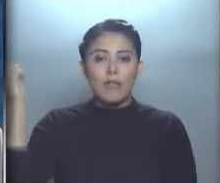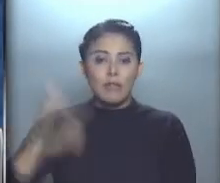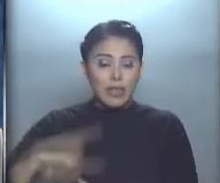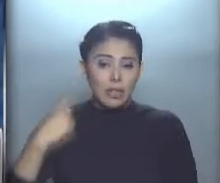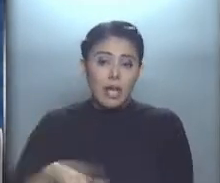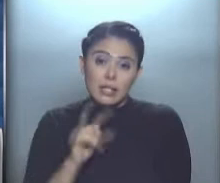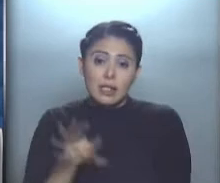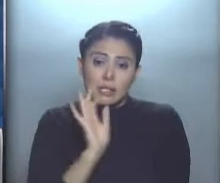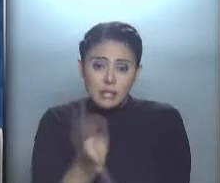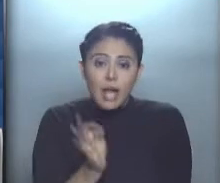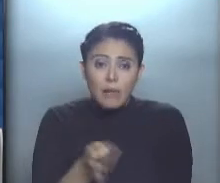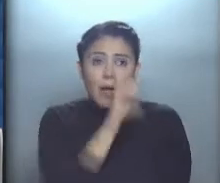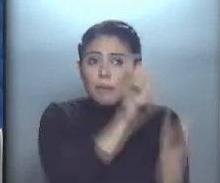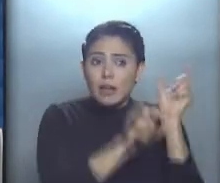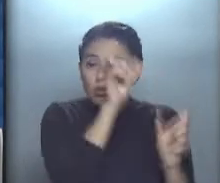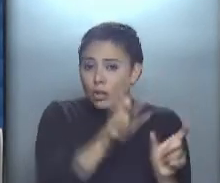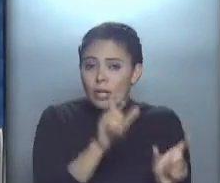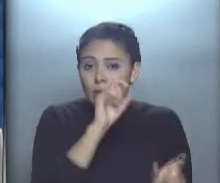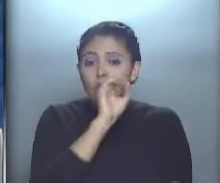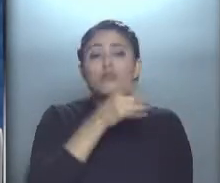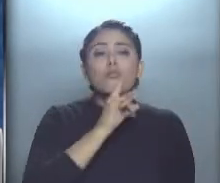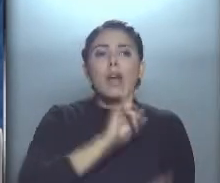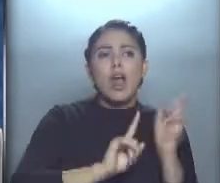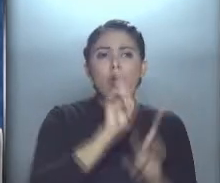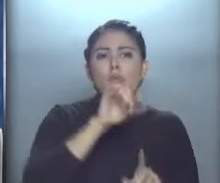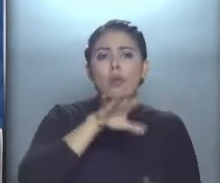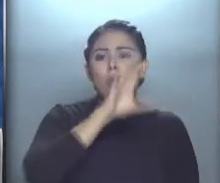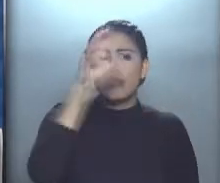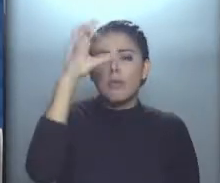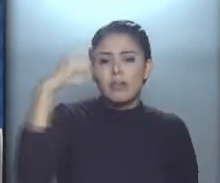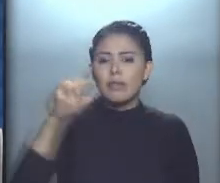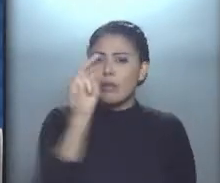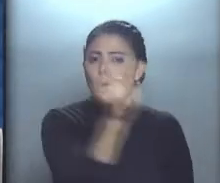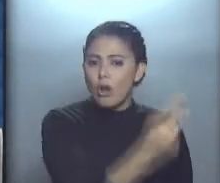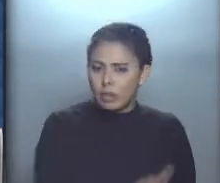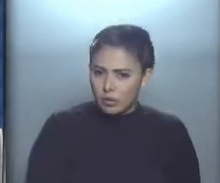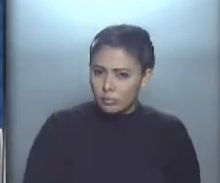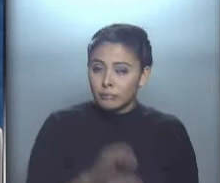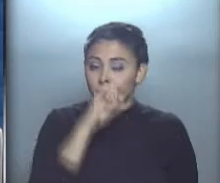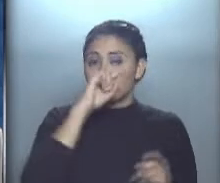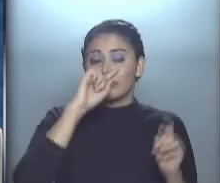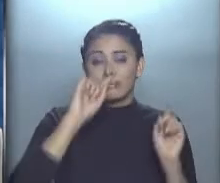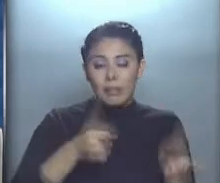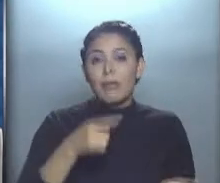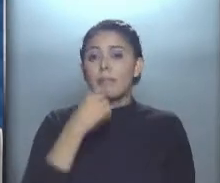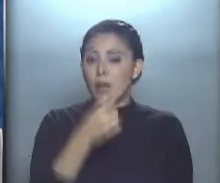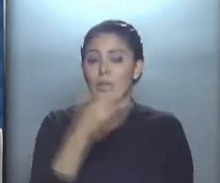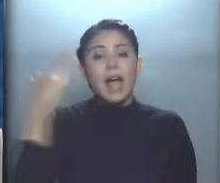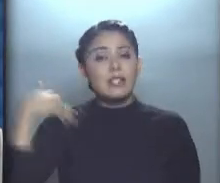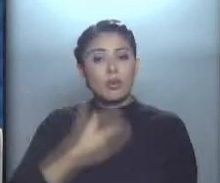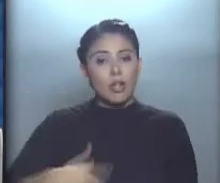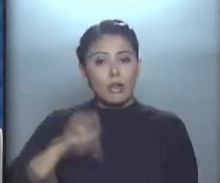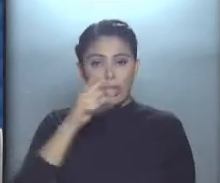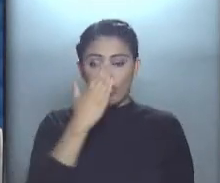sabiendo que había gente muerta en algunos lugares de la República Argentina? Con respecto a ese tema, quería preguntarle, porque ayer el gobernador de La